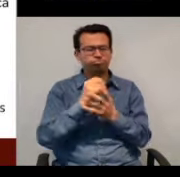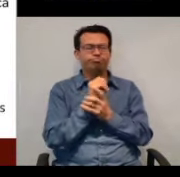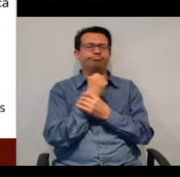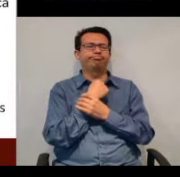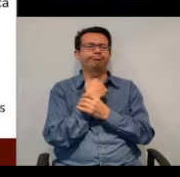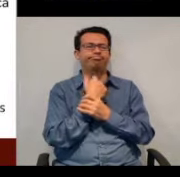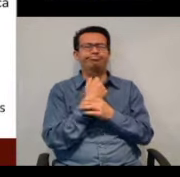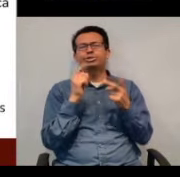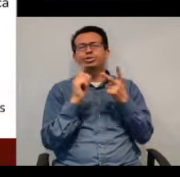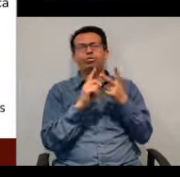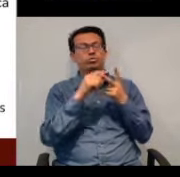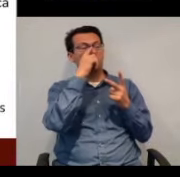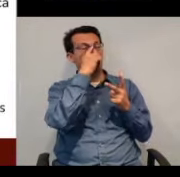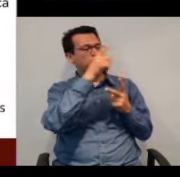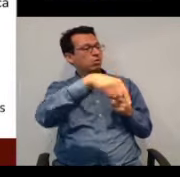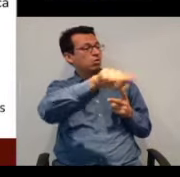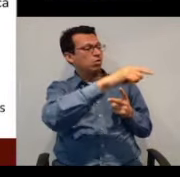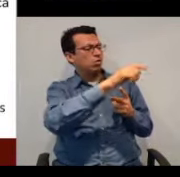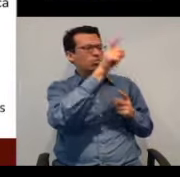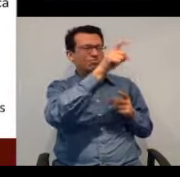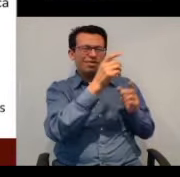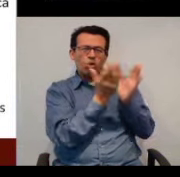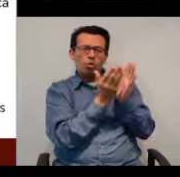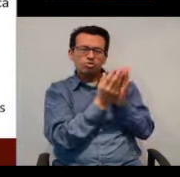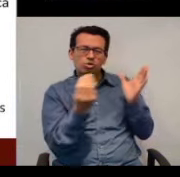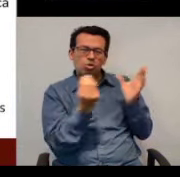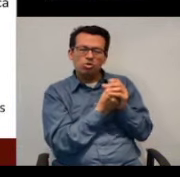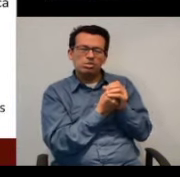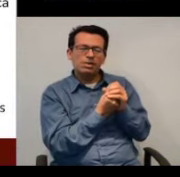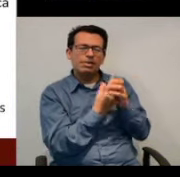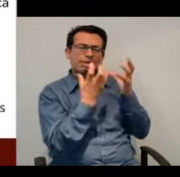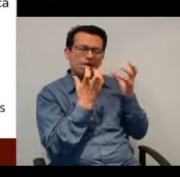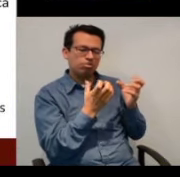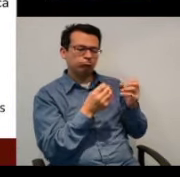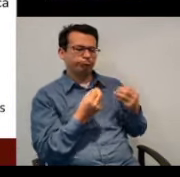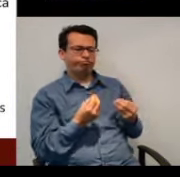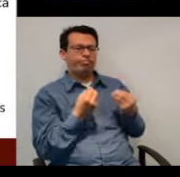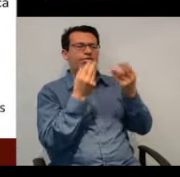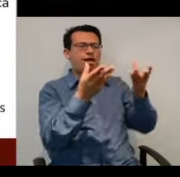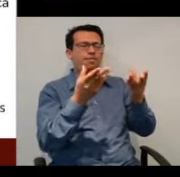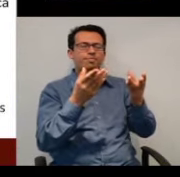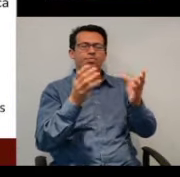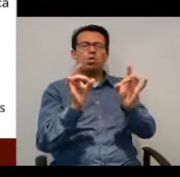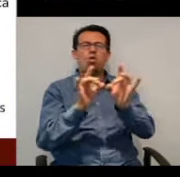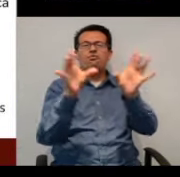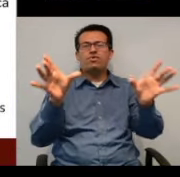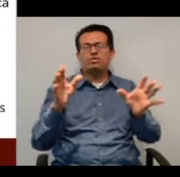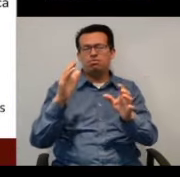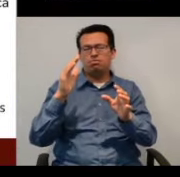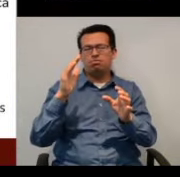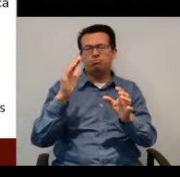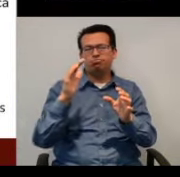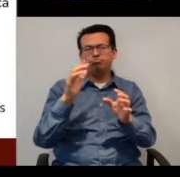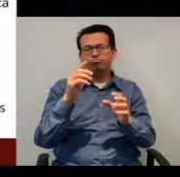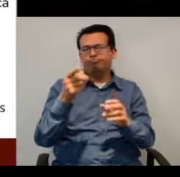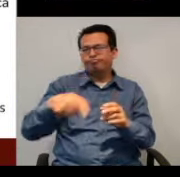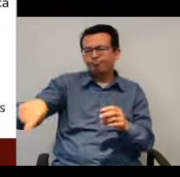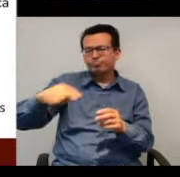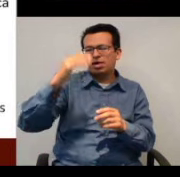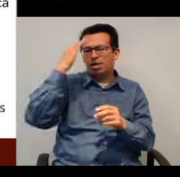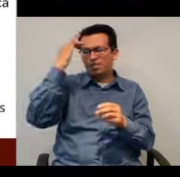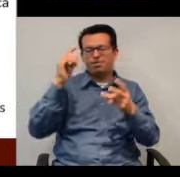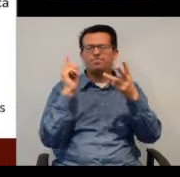El segundo, darle a la educación inclusiva un lugar en la oferta académica a través de programas específicos. El